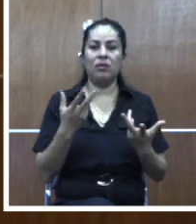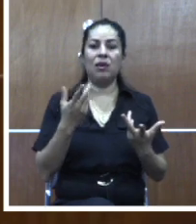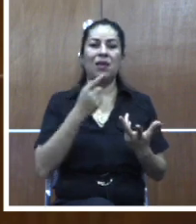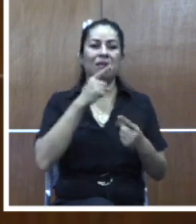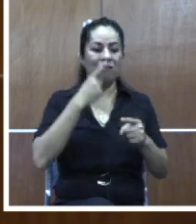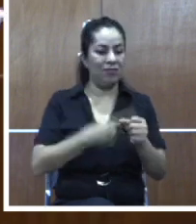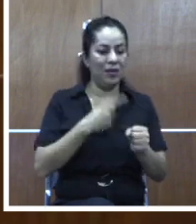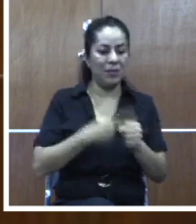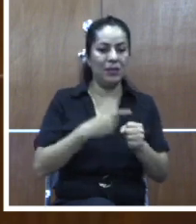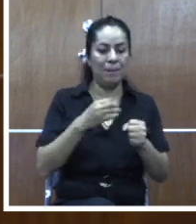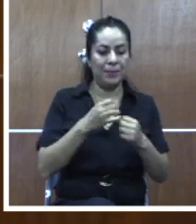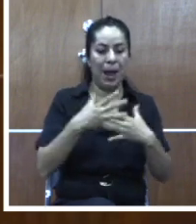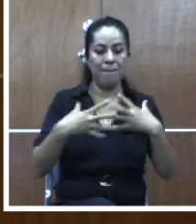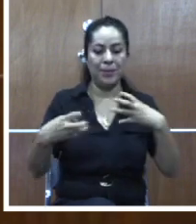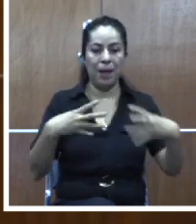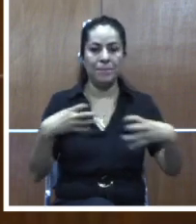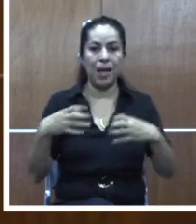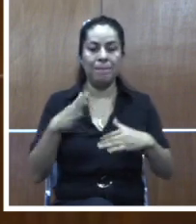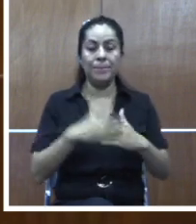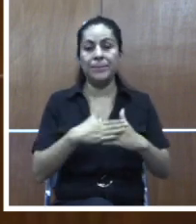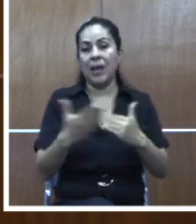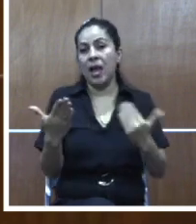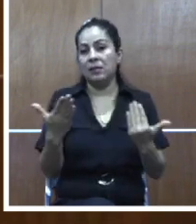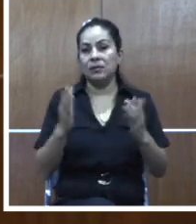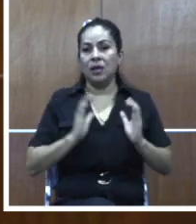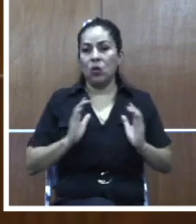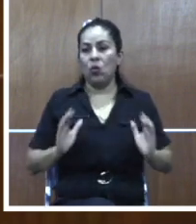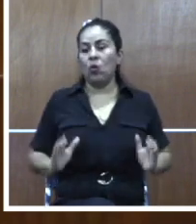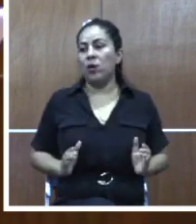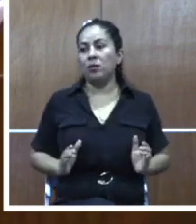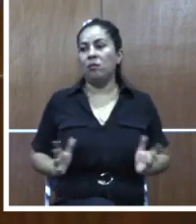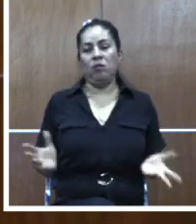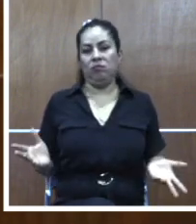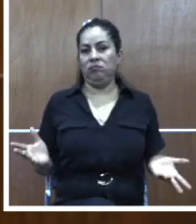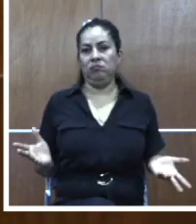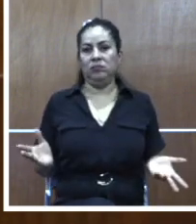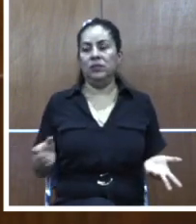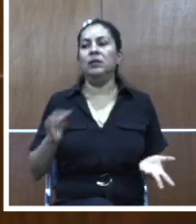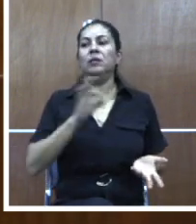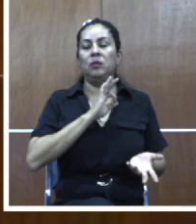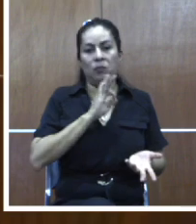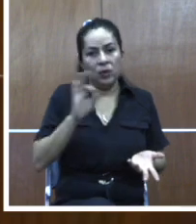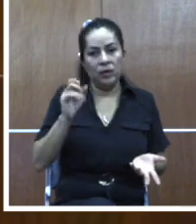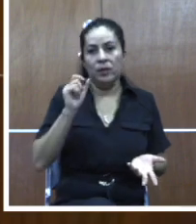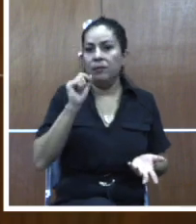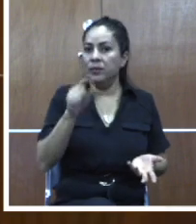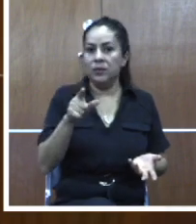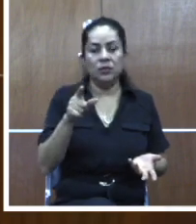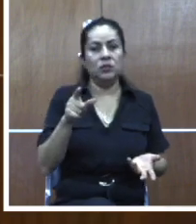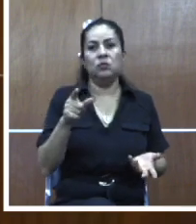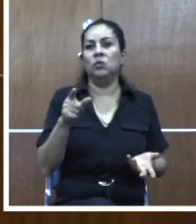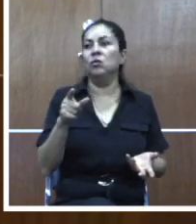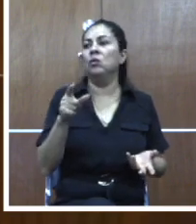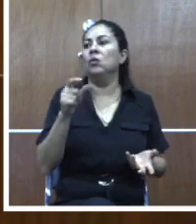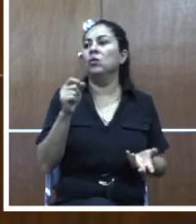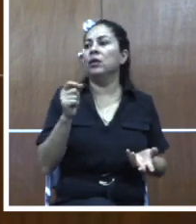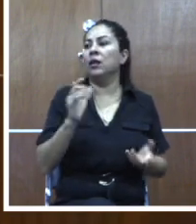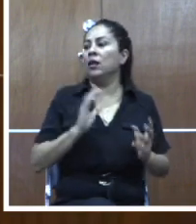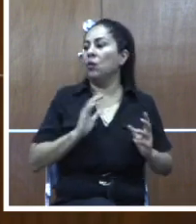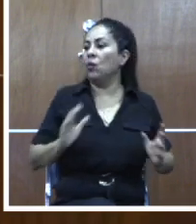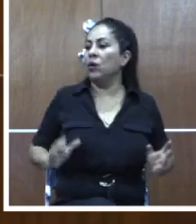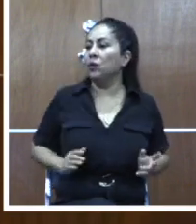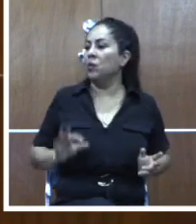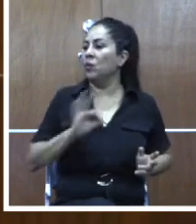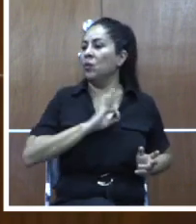se extienden más allá de sus límites habituales y pueden invadir partes adyacentes del cuerpo